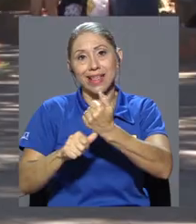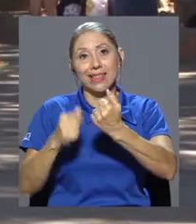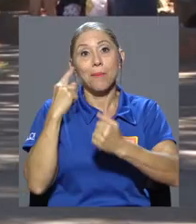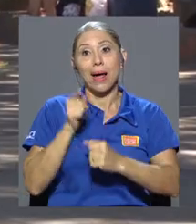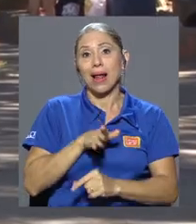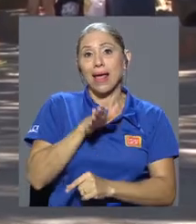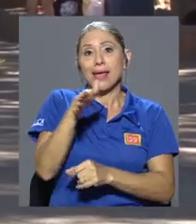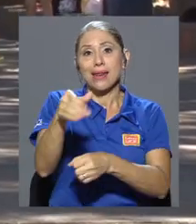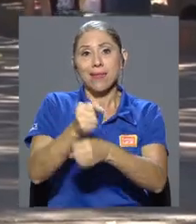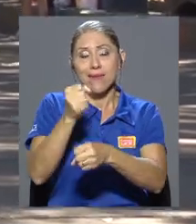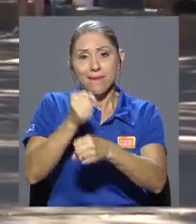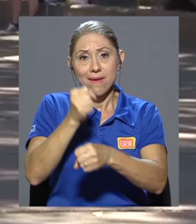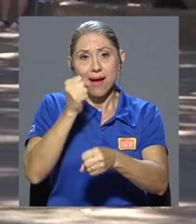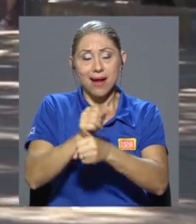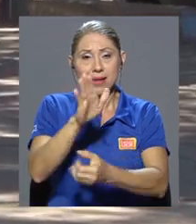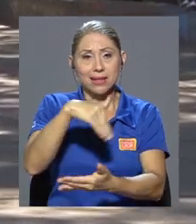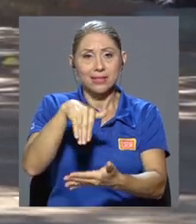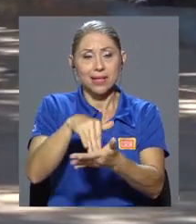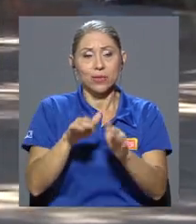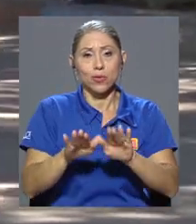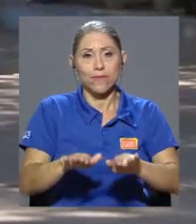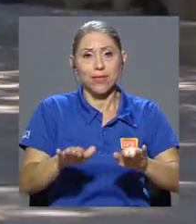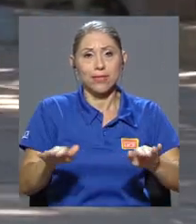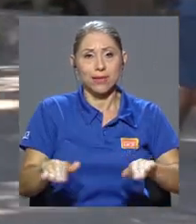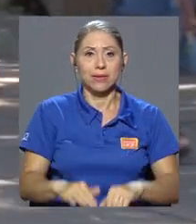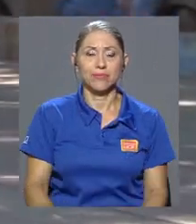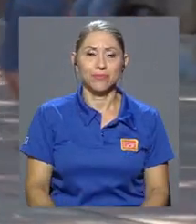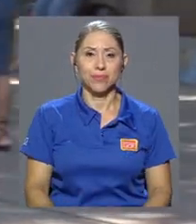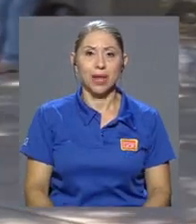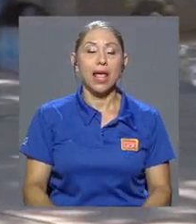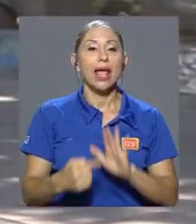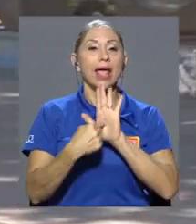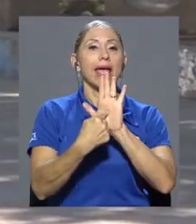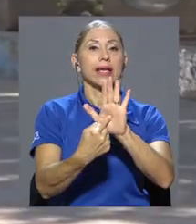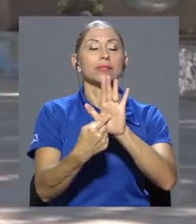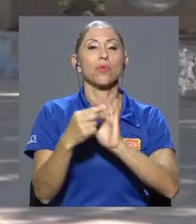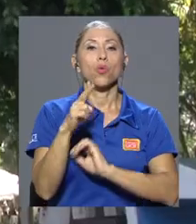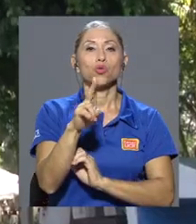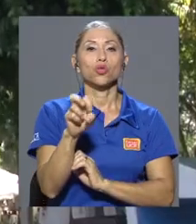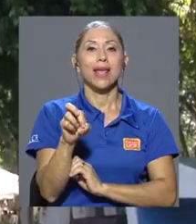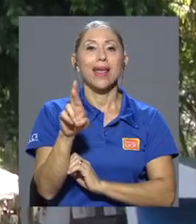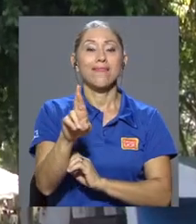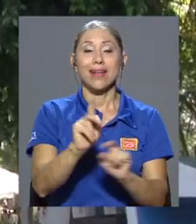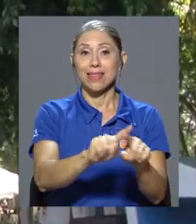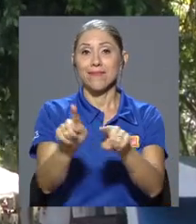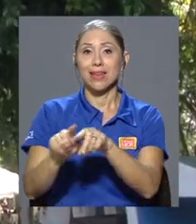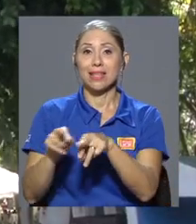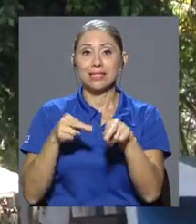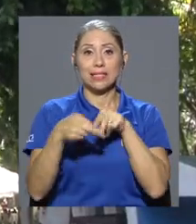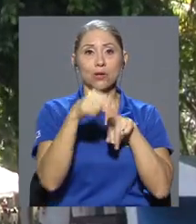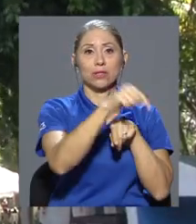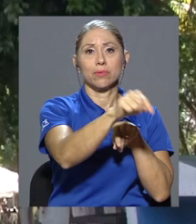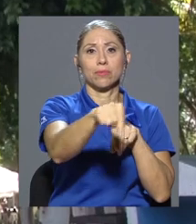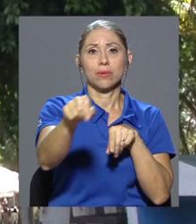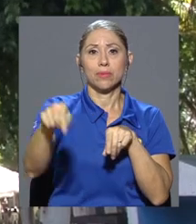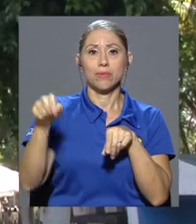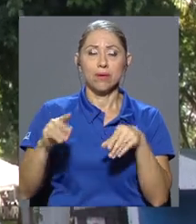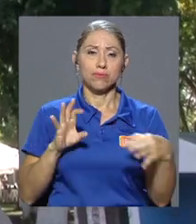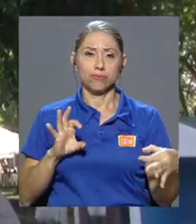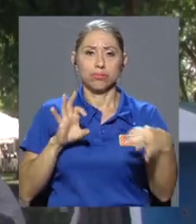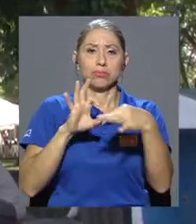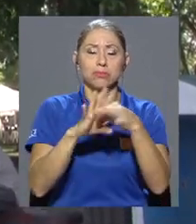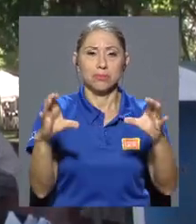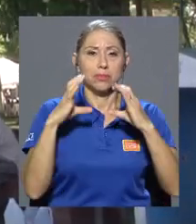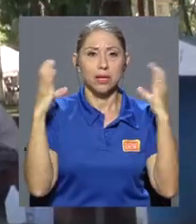y poder trabajar ahí la realización de la expuse erre en cada una de las sedes regionales se enmarca en la